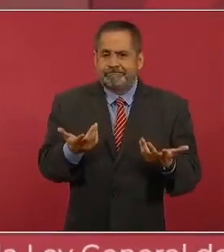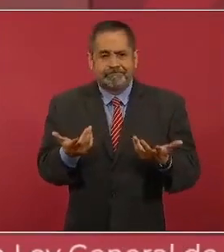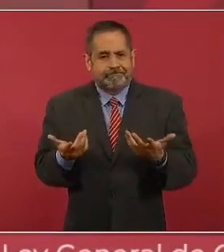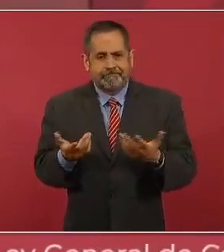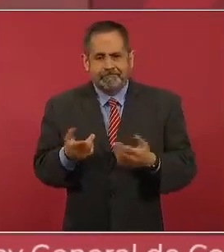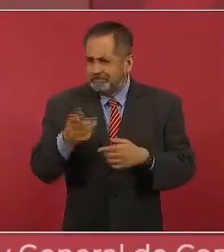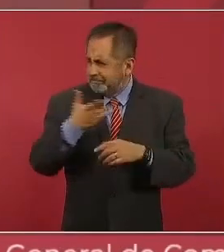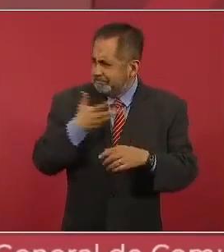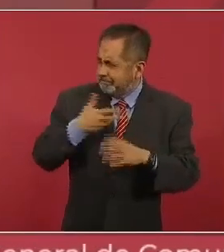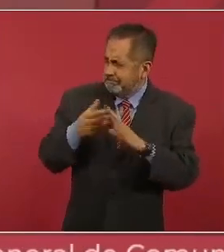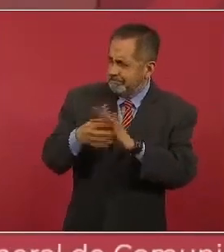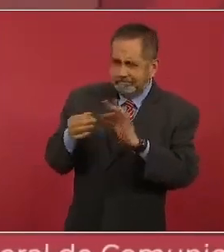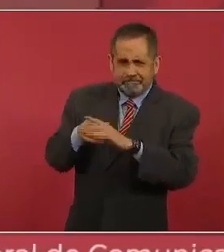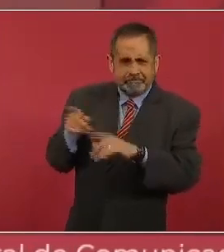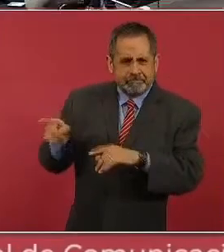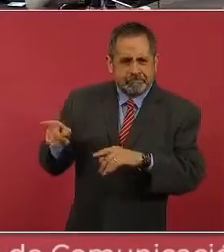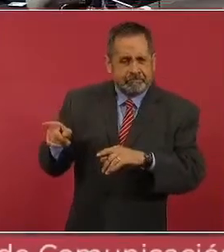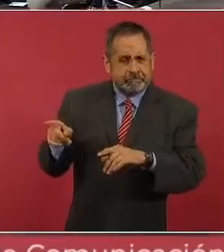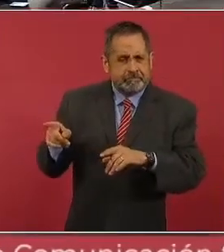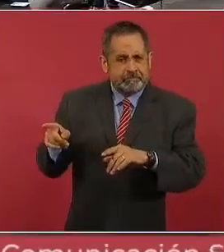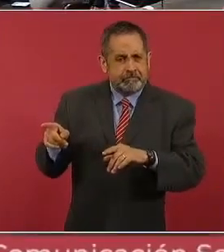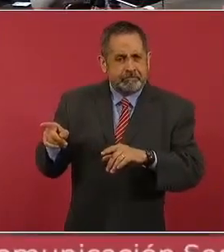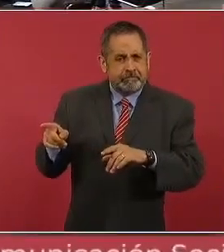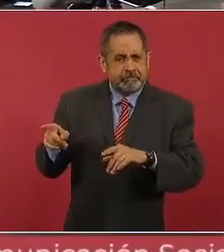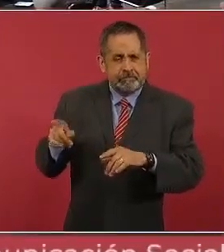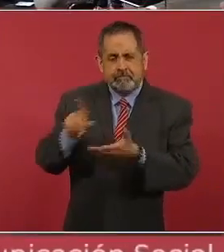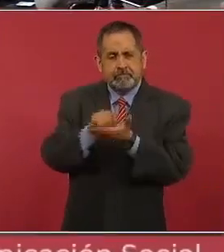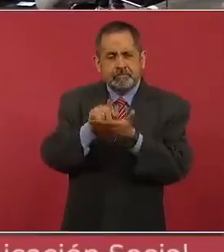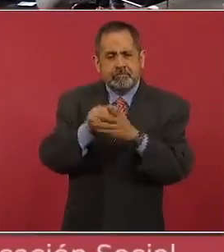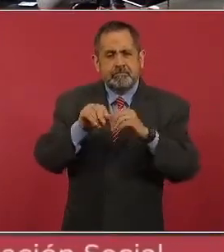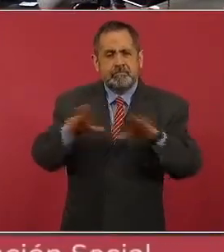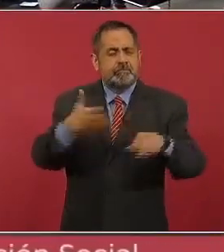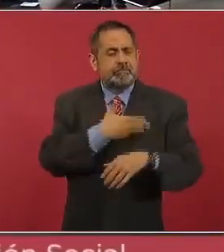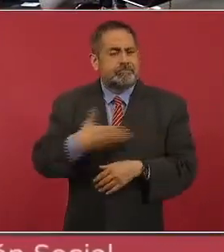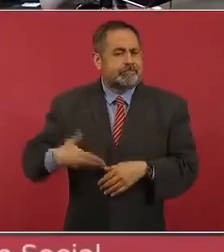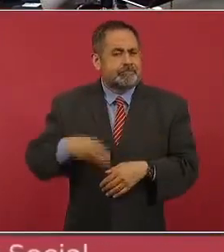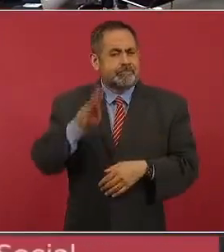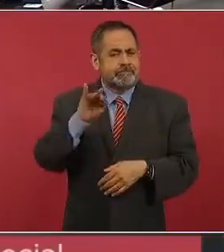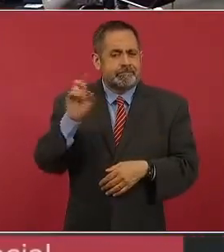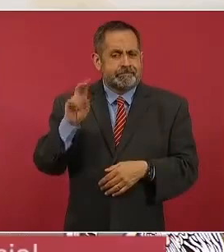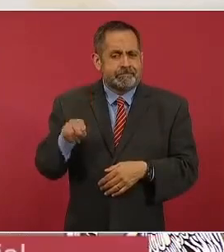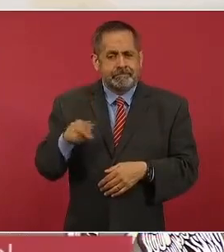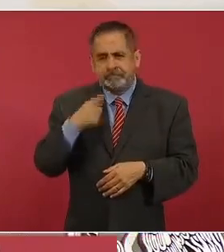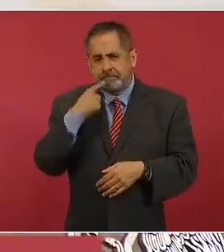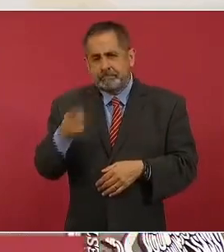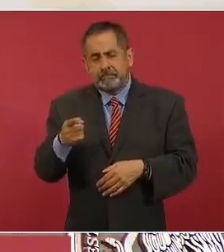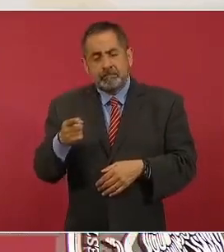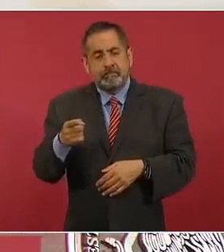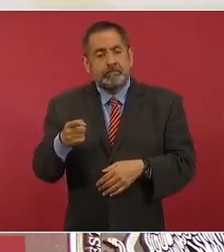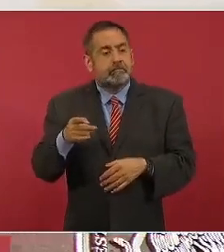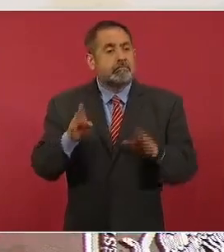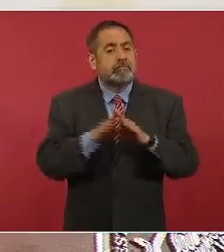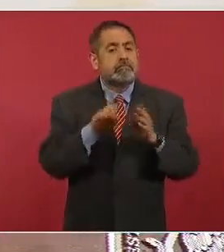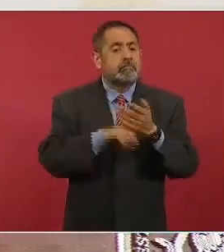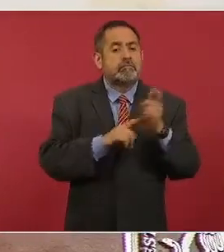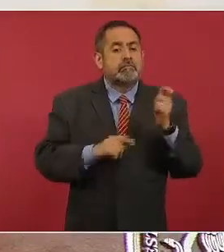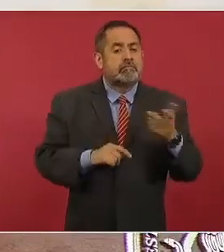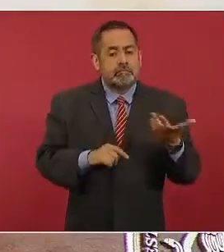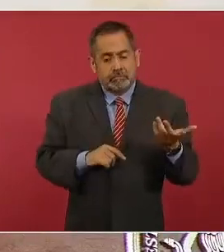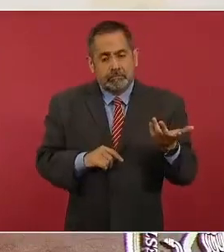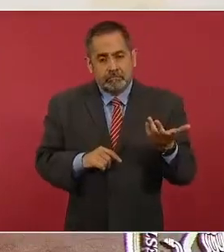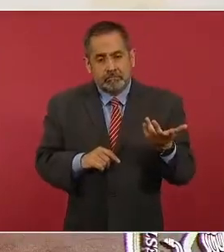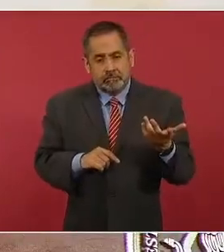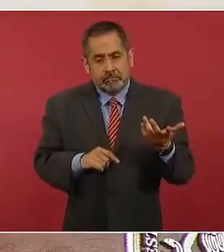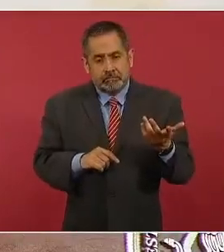no sé si tienes por ahí el Twitter del presidente Biden, de que bajaba,